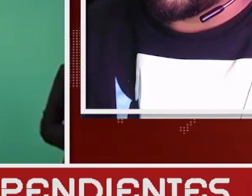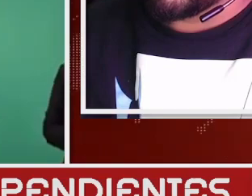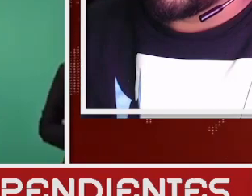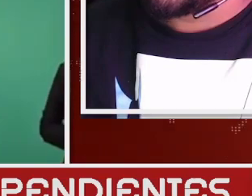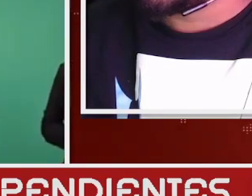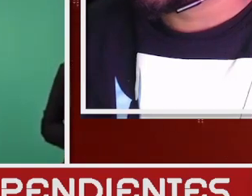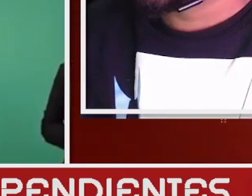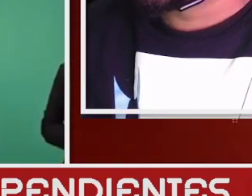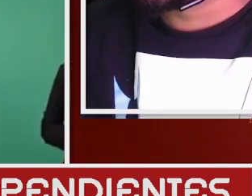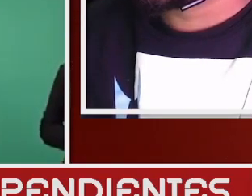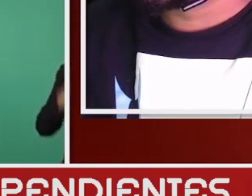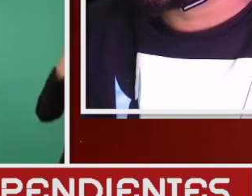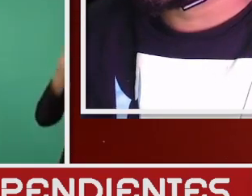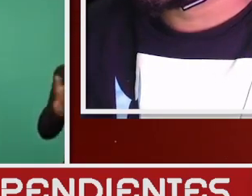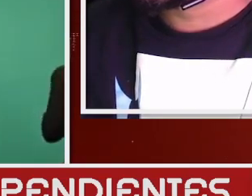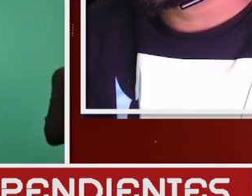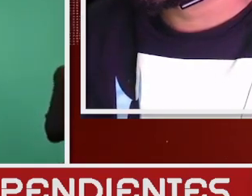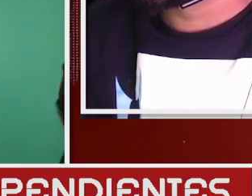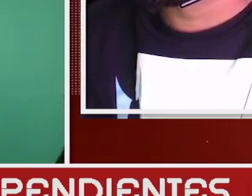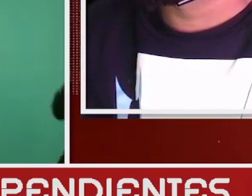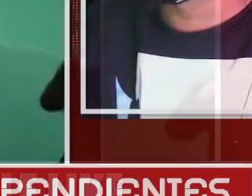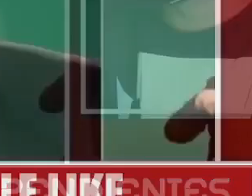en el período neoliberal